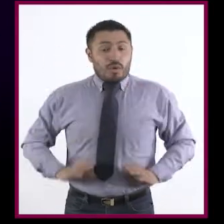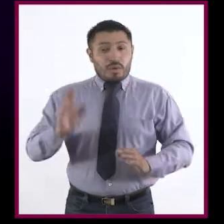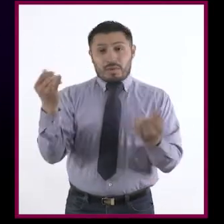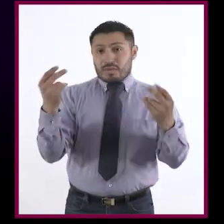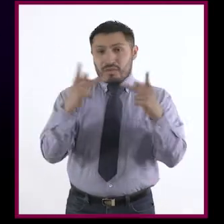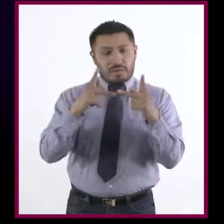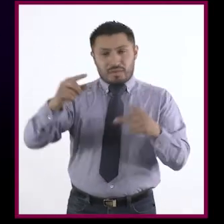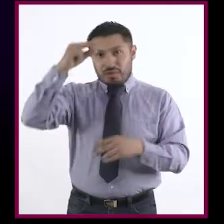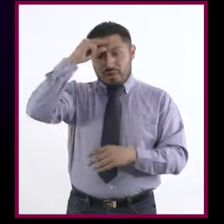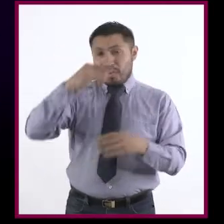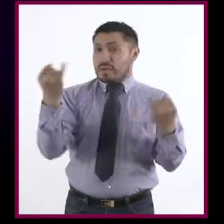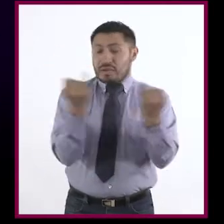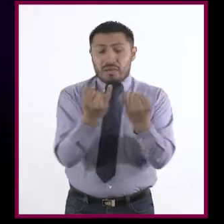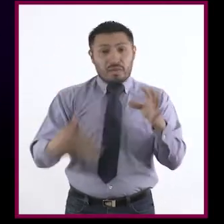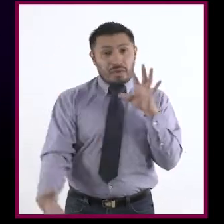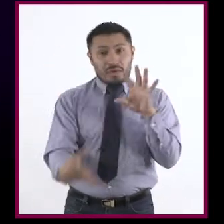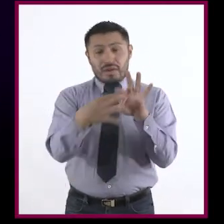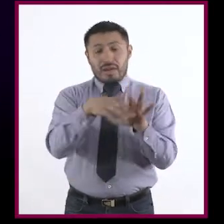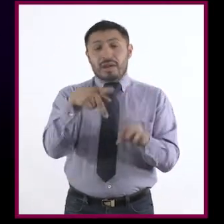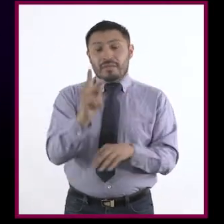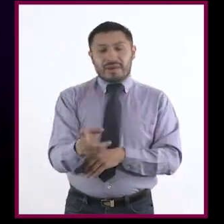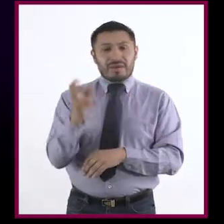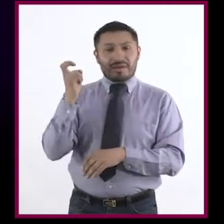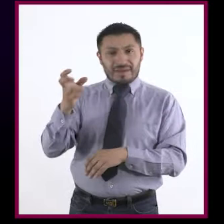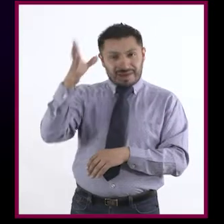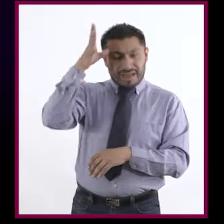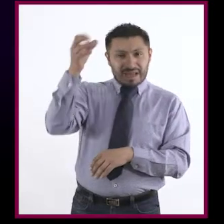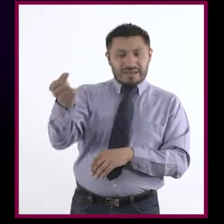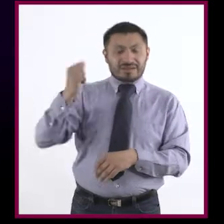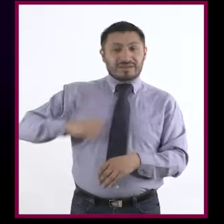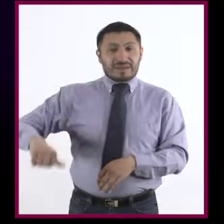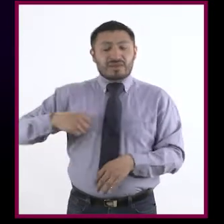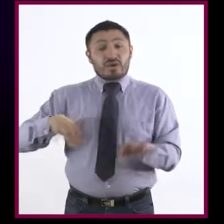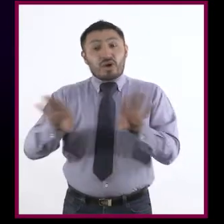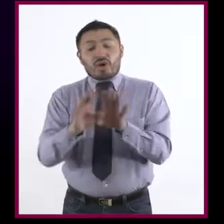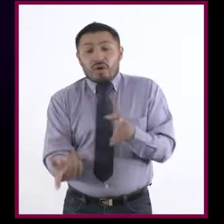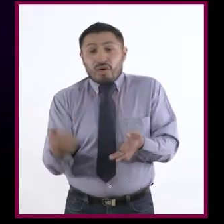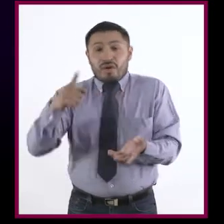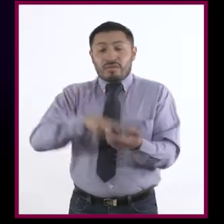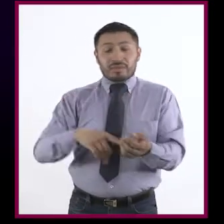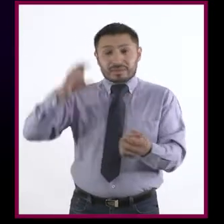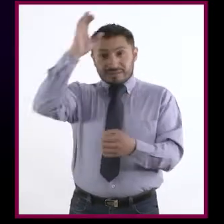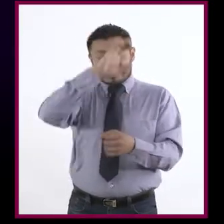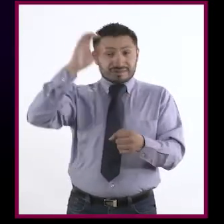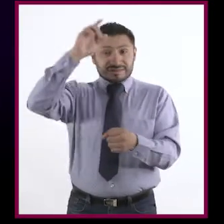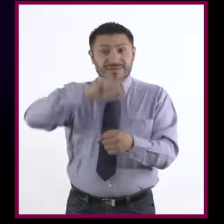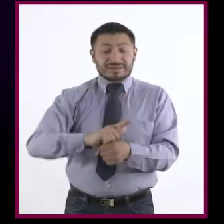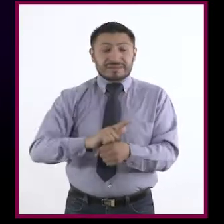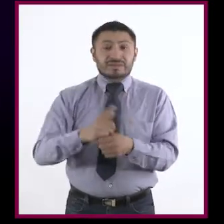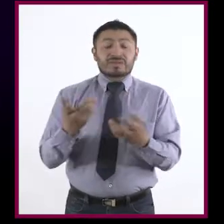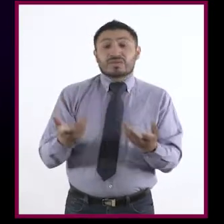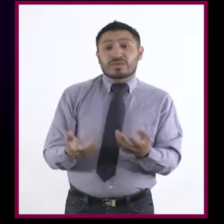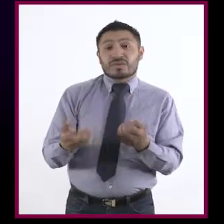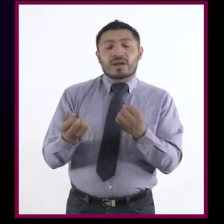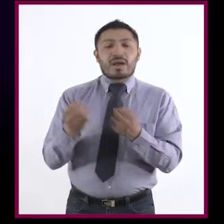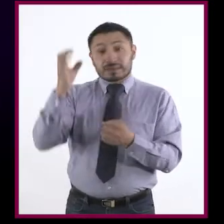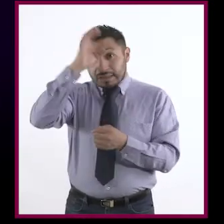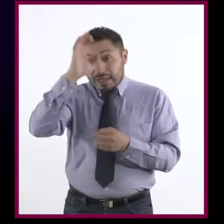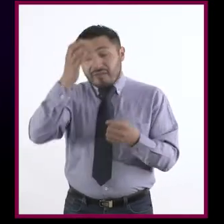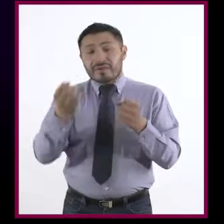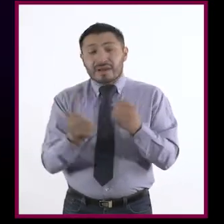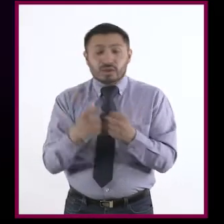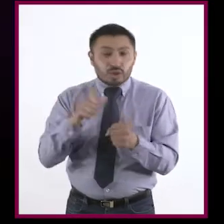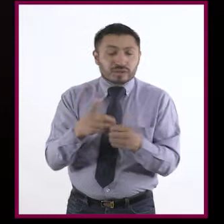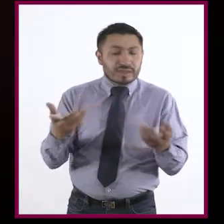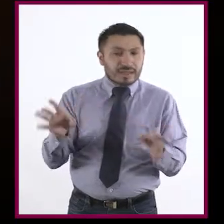intelectual. Pero, ¿cómo este ancestral concepto se coló al vocabulario científico y social del siglo XX?